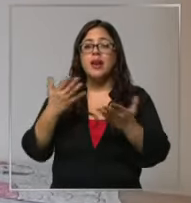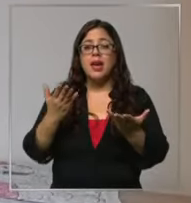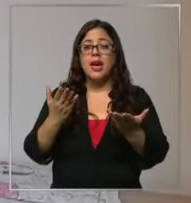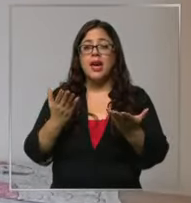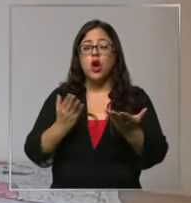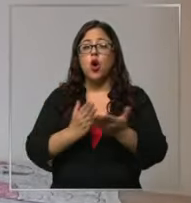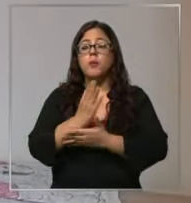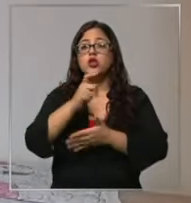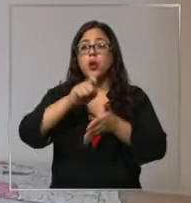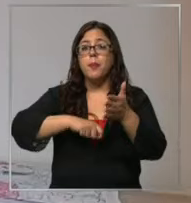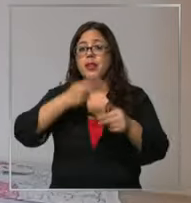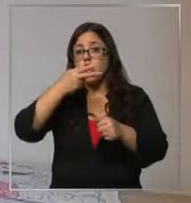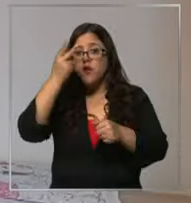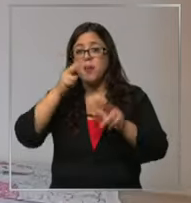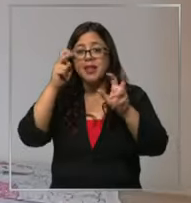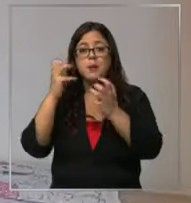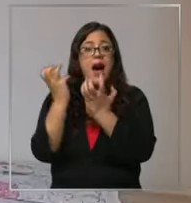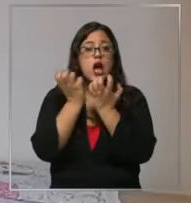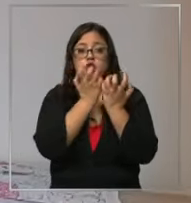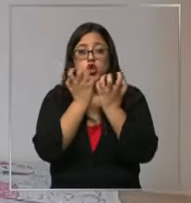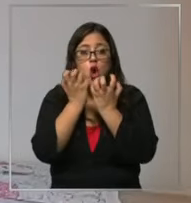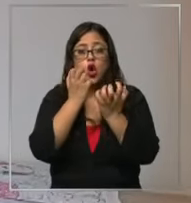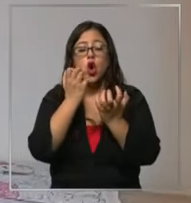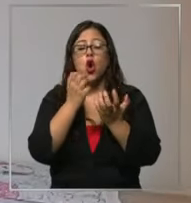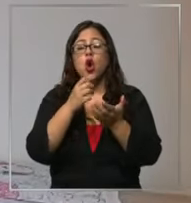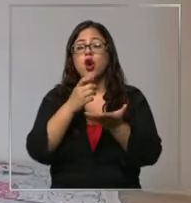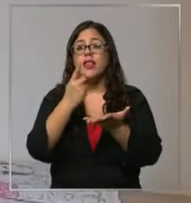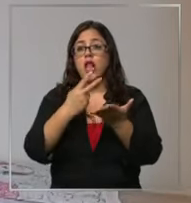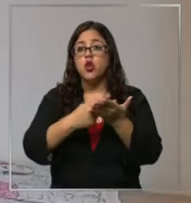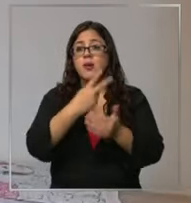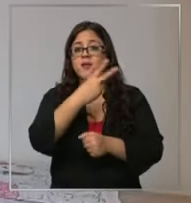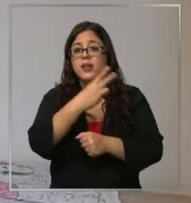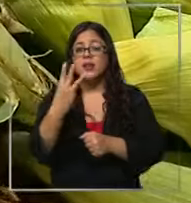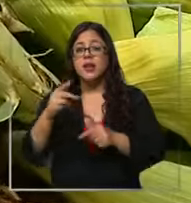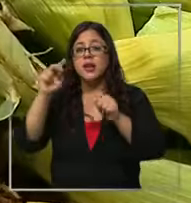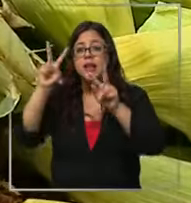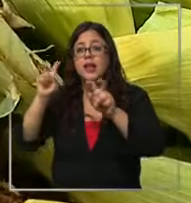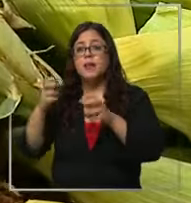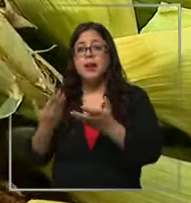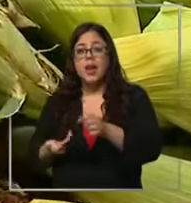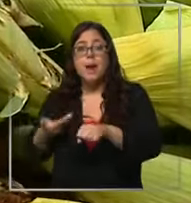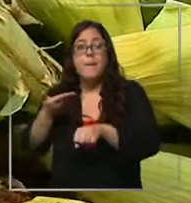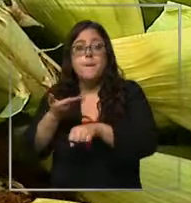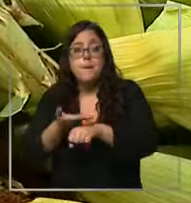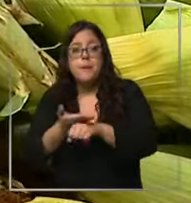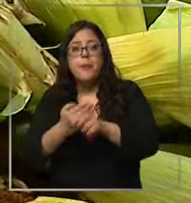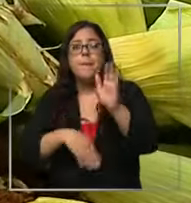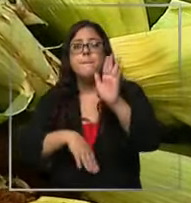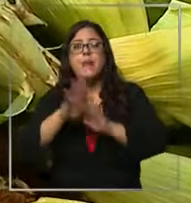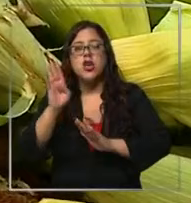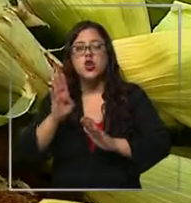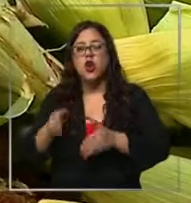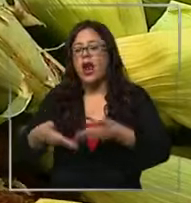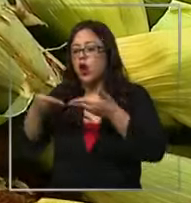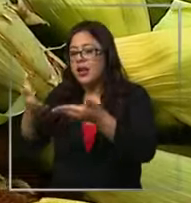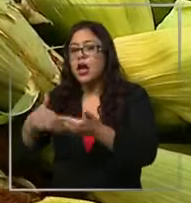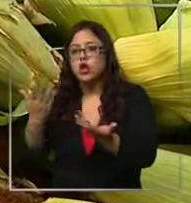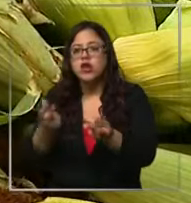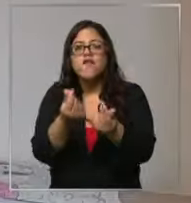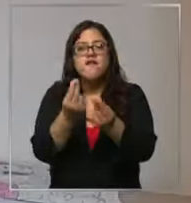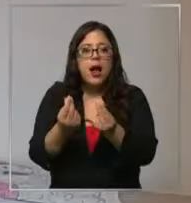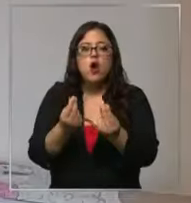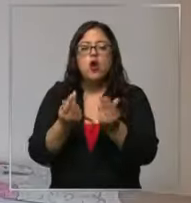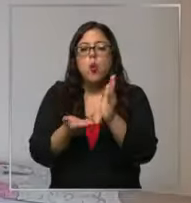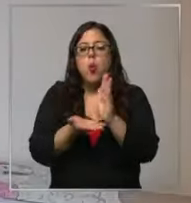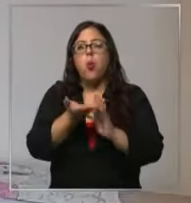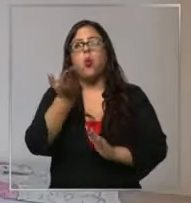comenzó en noviembre del 2023, hemos visto que la demanda ha sido superior a la oferta y por eso los precios han estado